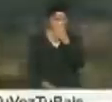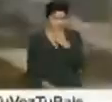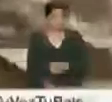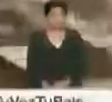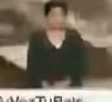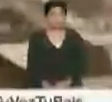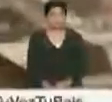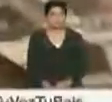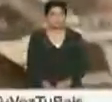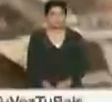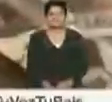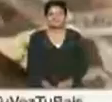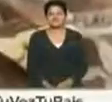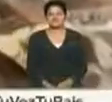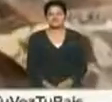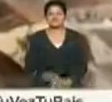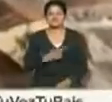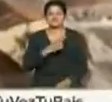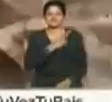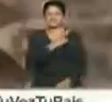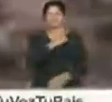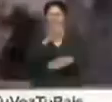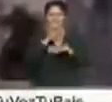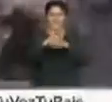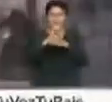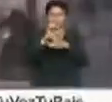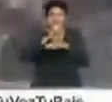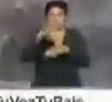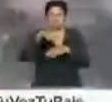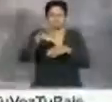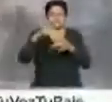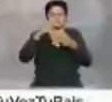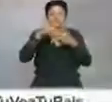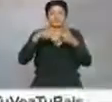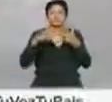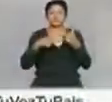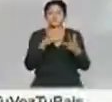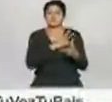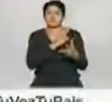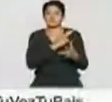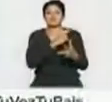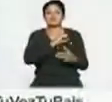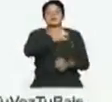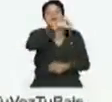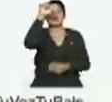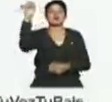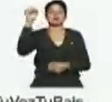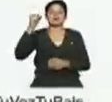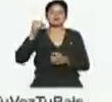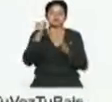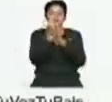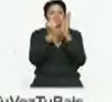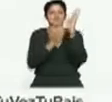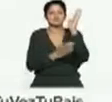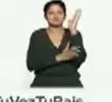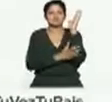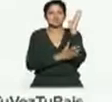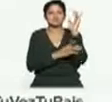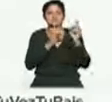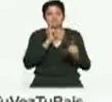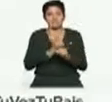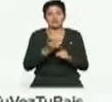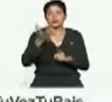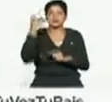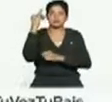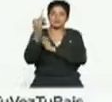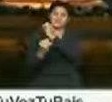Tres universidades ecuatorianas fueron las ganadoras del concurso internacional de anteproyectos, que formó parte del proceso preparatorio